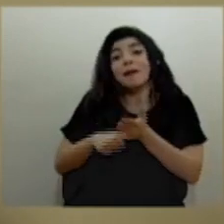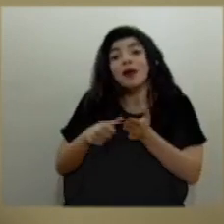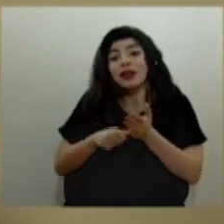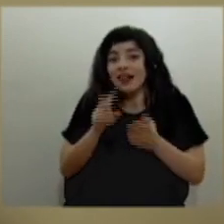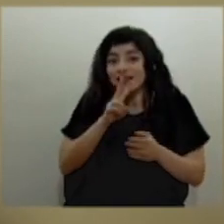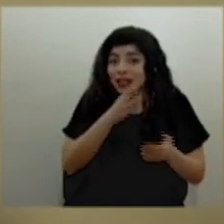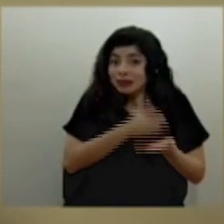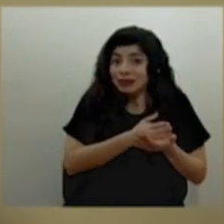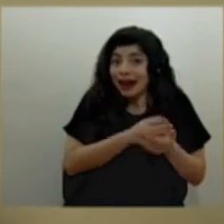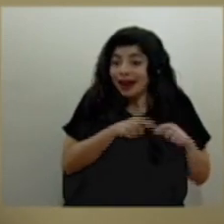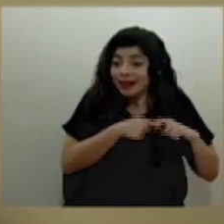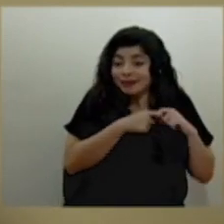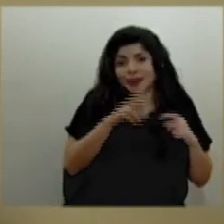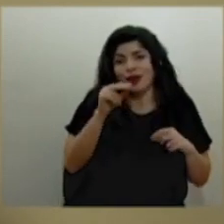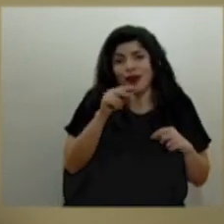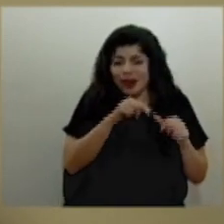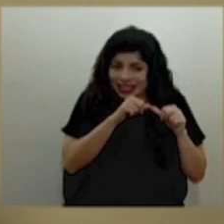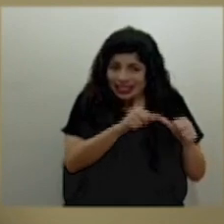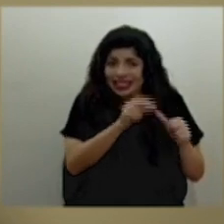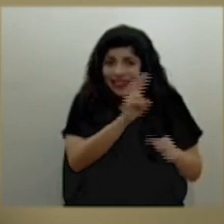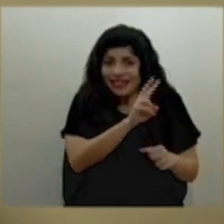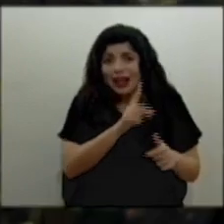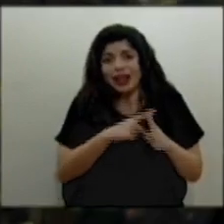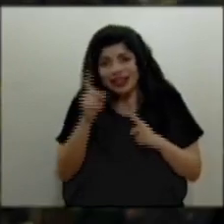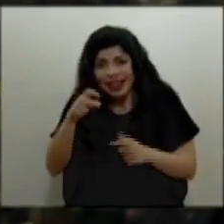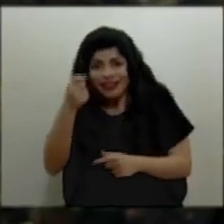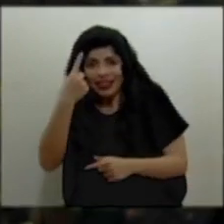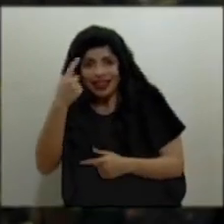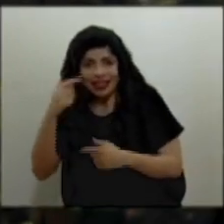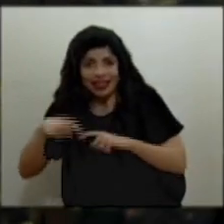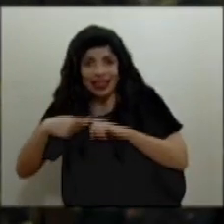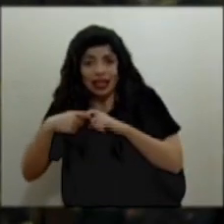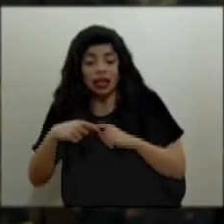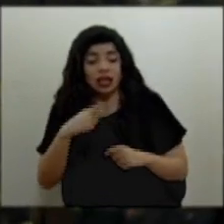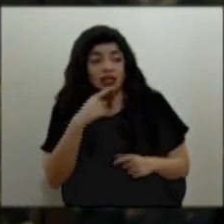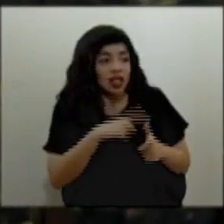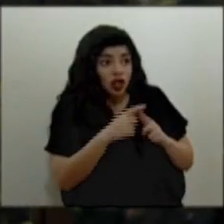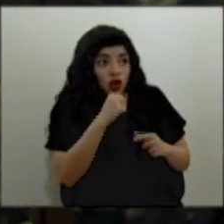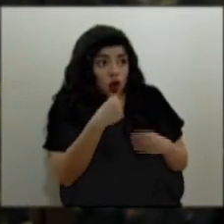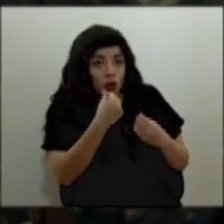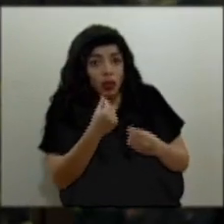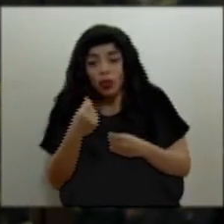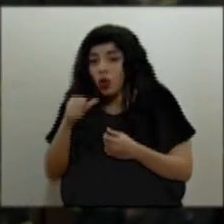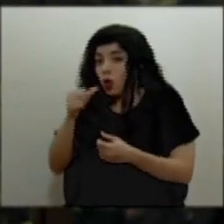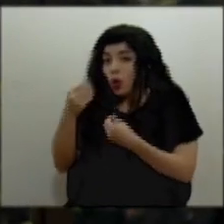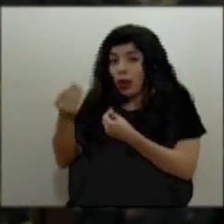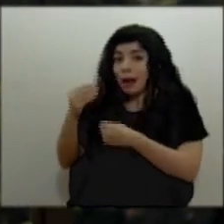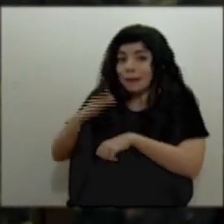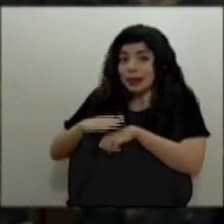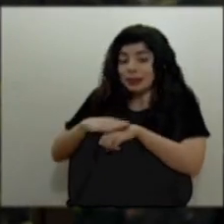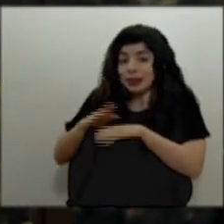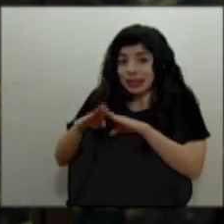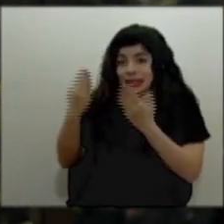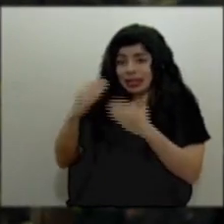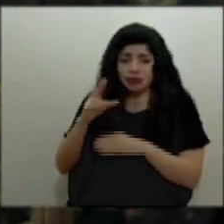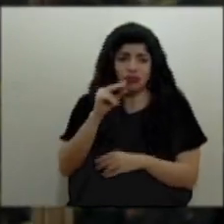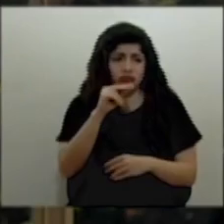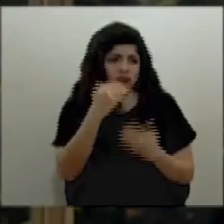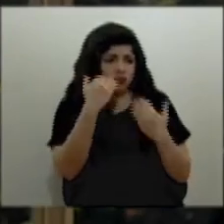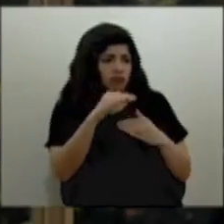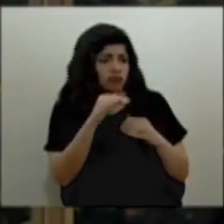su dinámica también, y entonces también tenemos que entender esa... Y tampoco como excepción a la restricción, entonces. No, se mantiene la restricción,